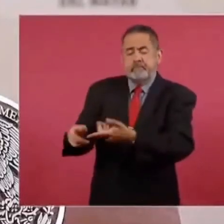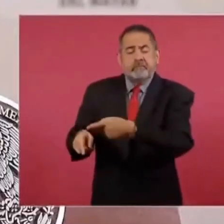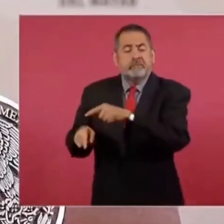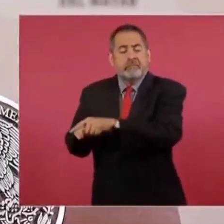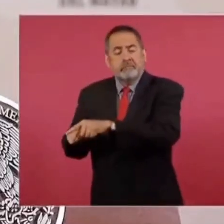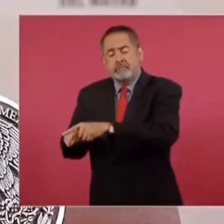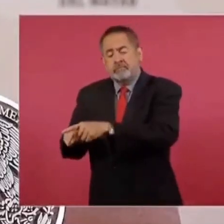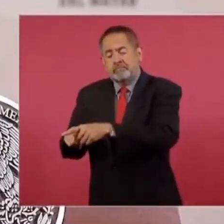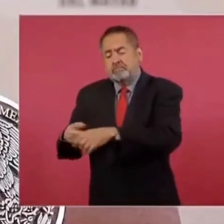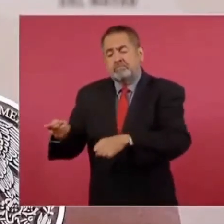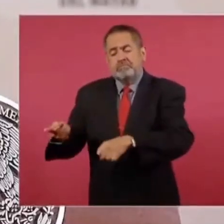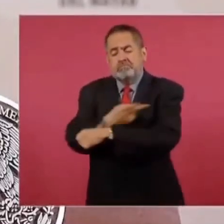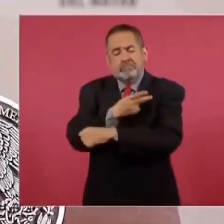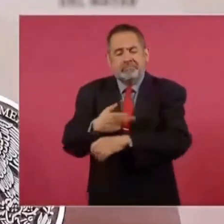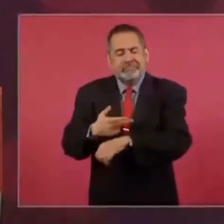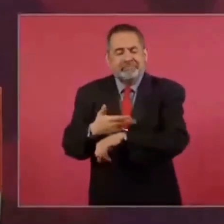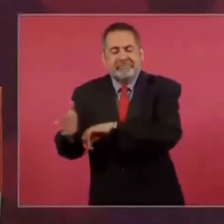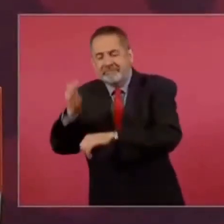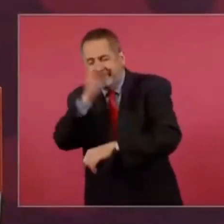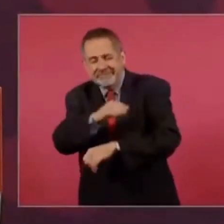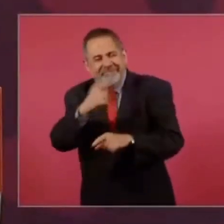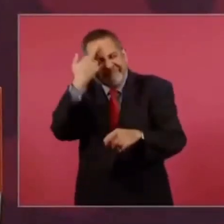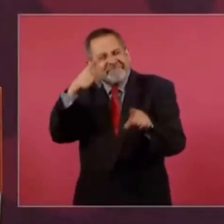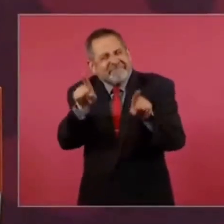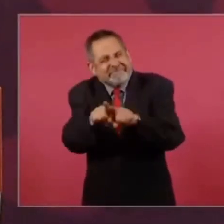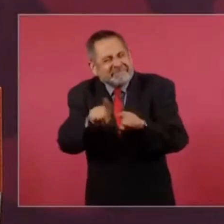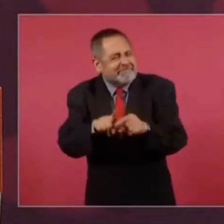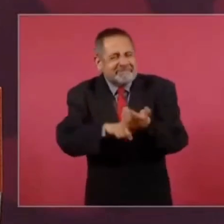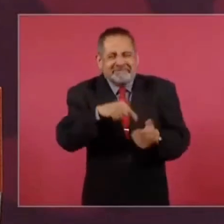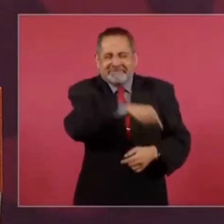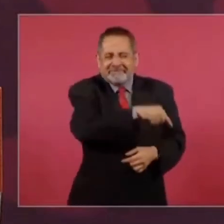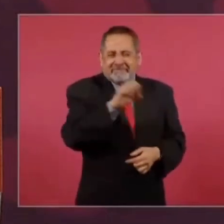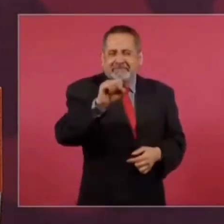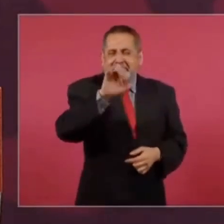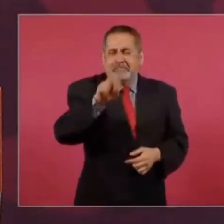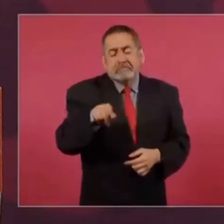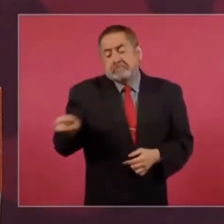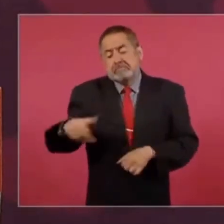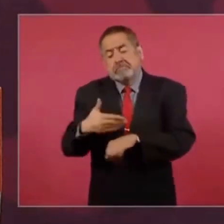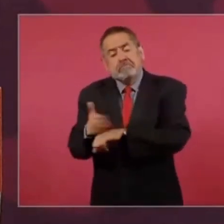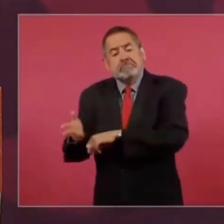notoriamente improcedente. Acuérdense cómo dicen eso todavía,